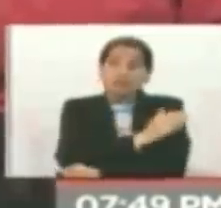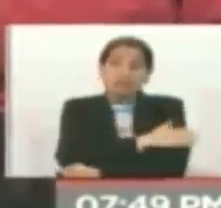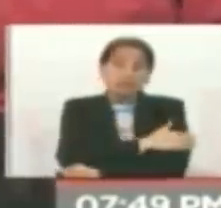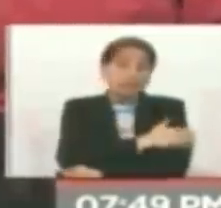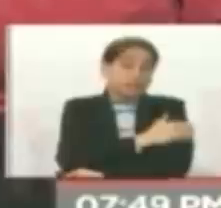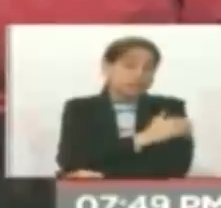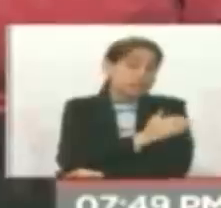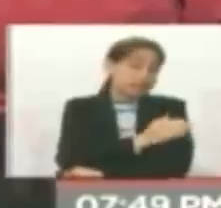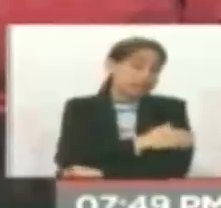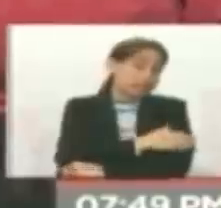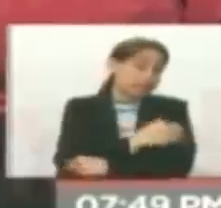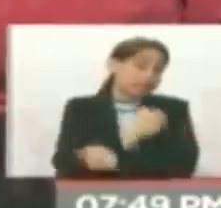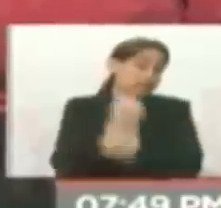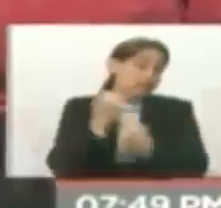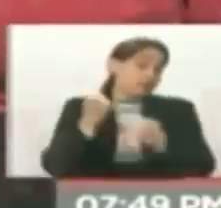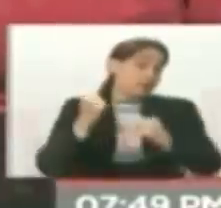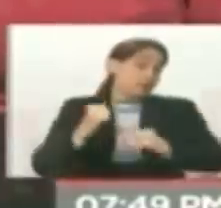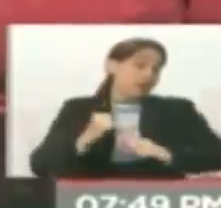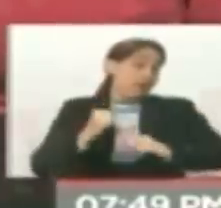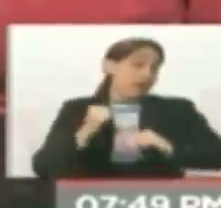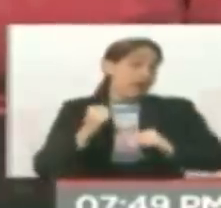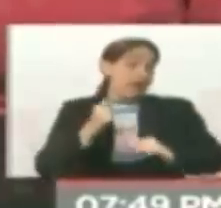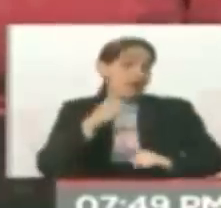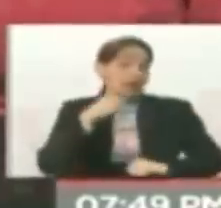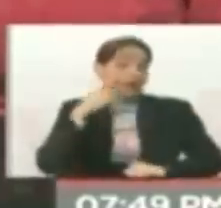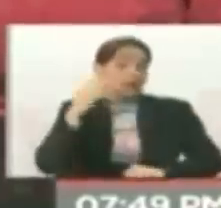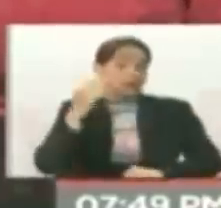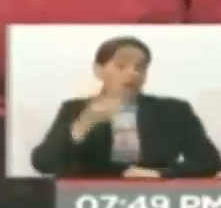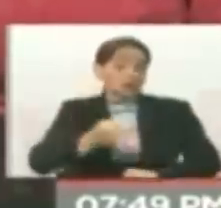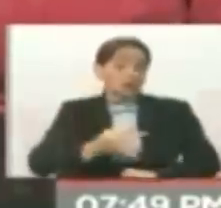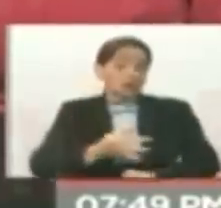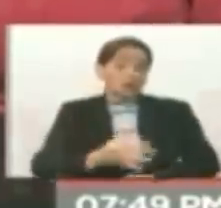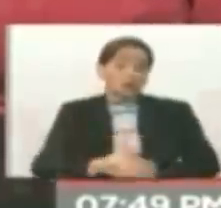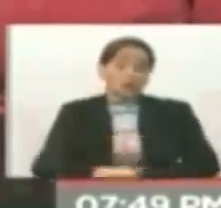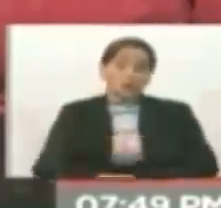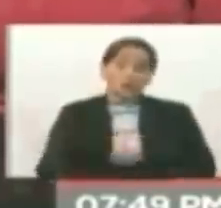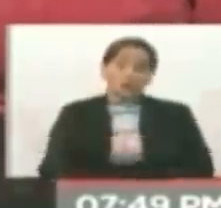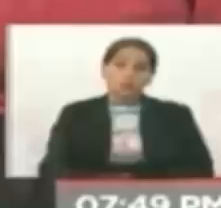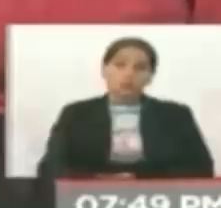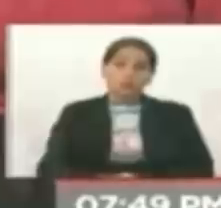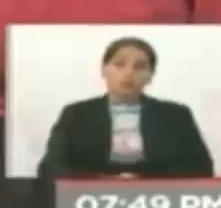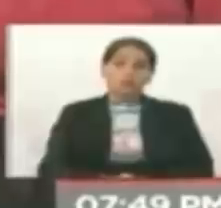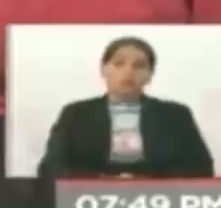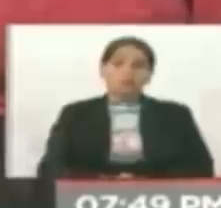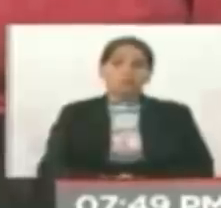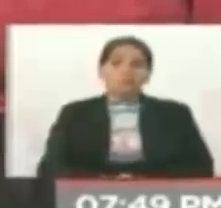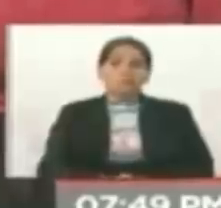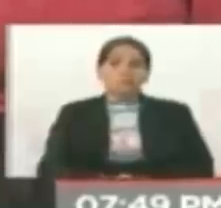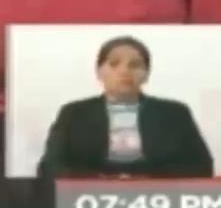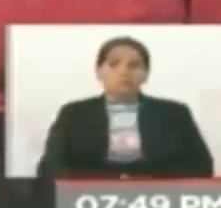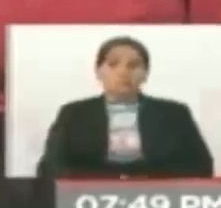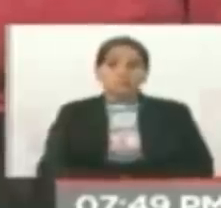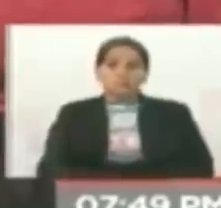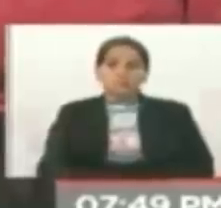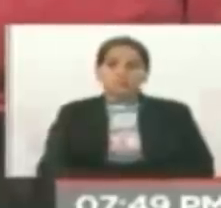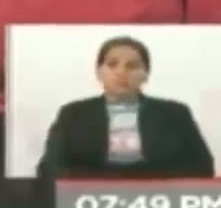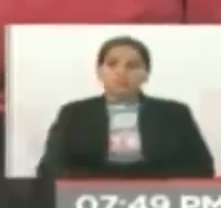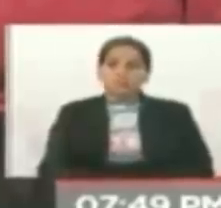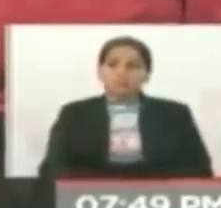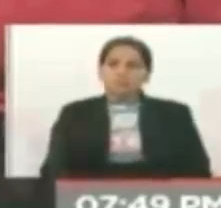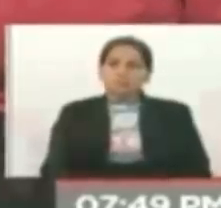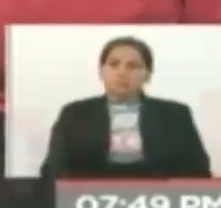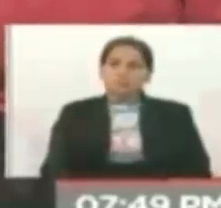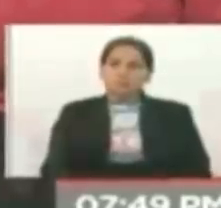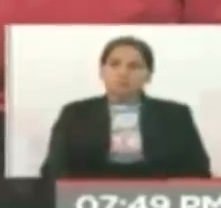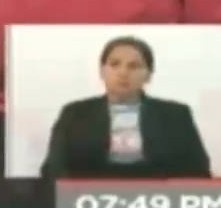celebren las elecciones parlamentarias no importa lo que hagan esa asamblea se acaba en el 2020 si no hicieron nada en